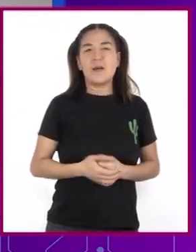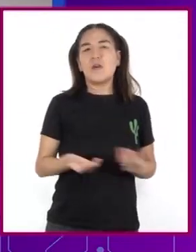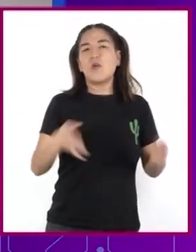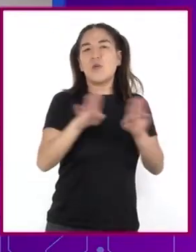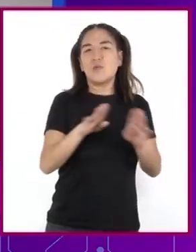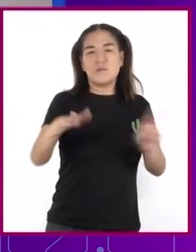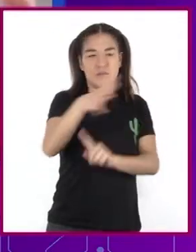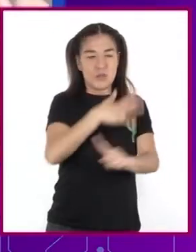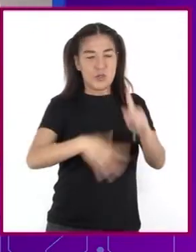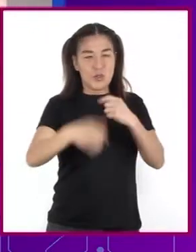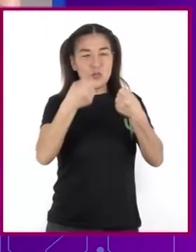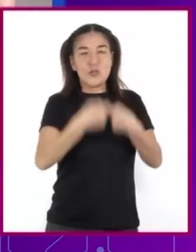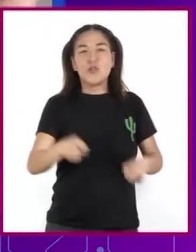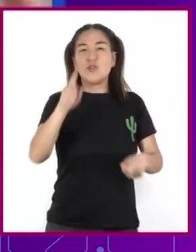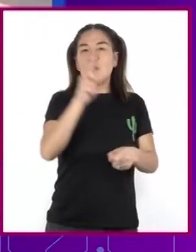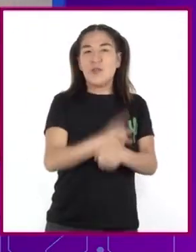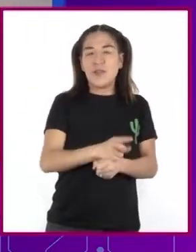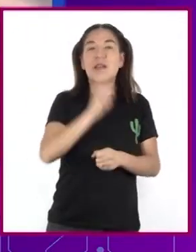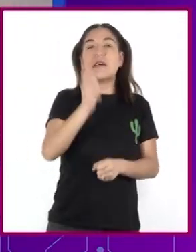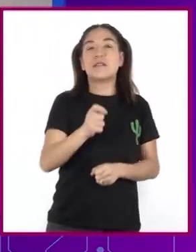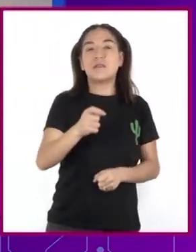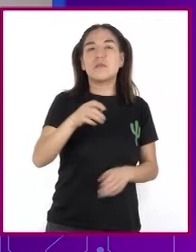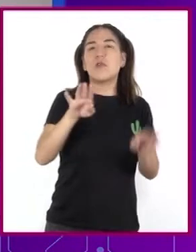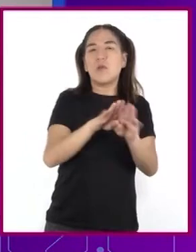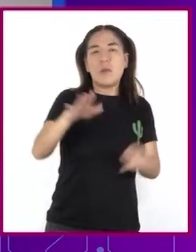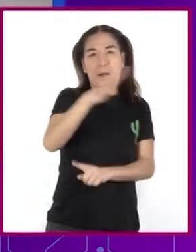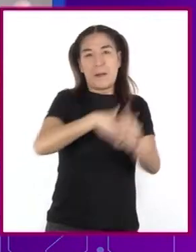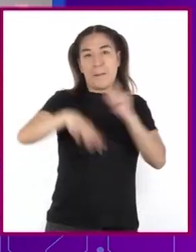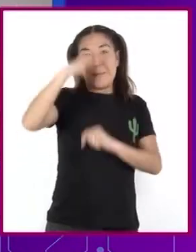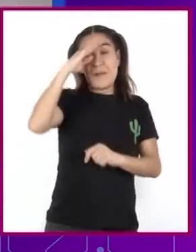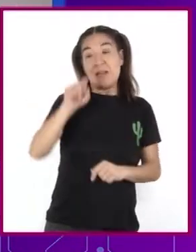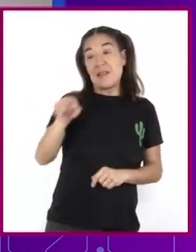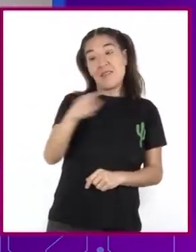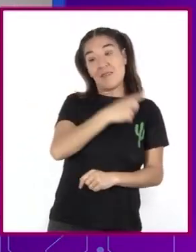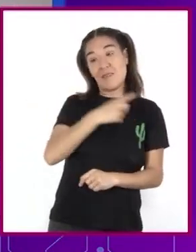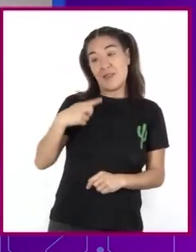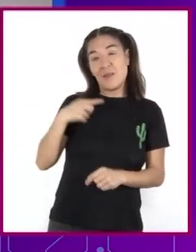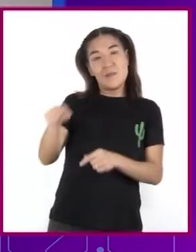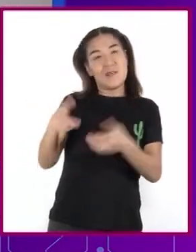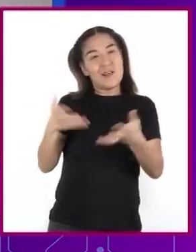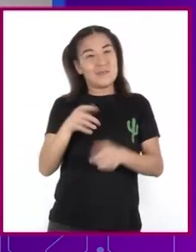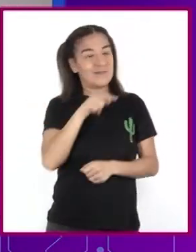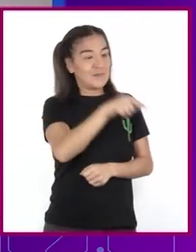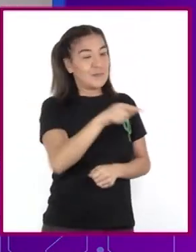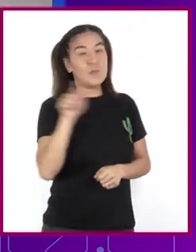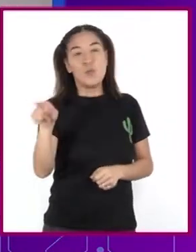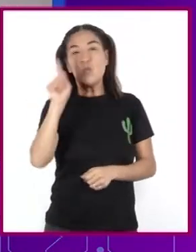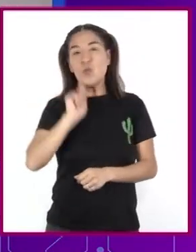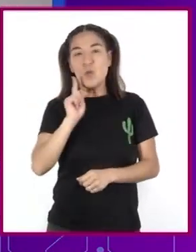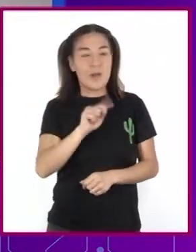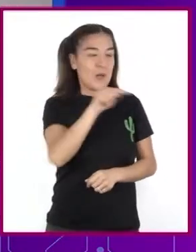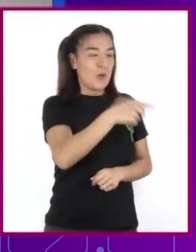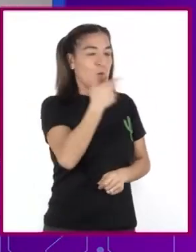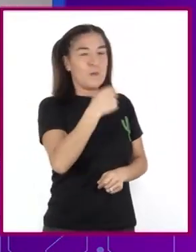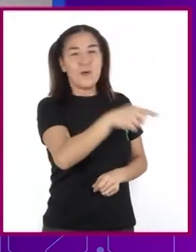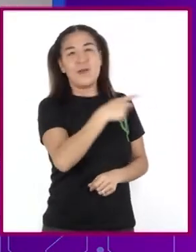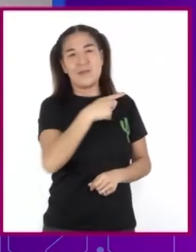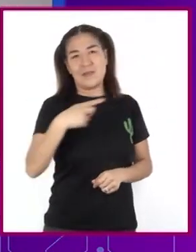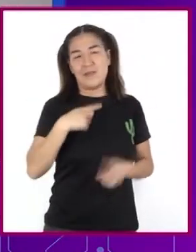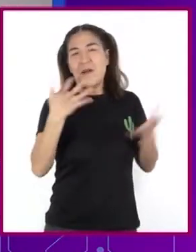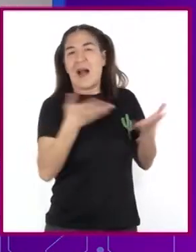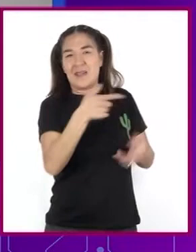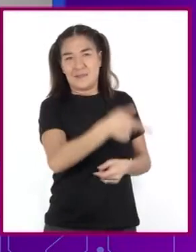ha establecido como deber ser para cada sexo. Entiéndase como cada sexo, mujer,